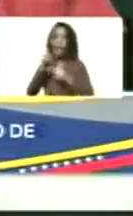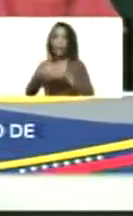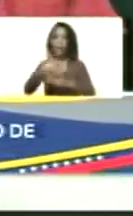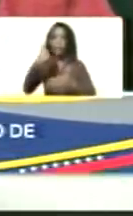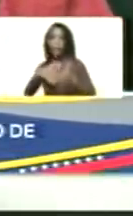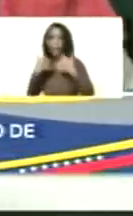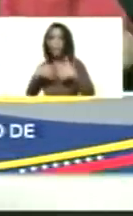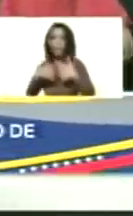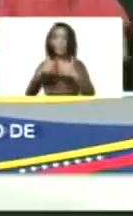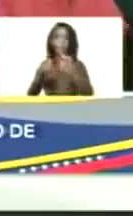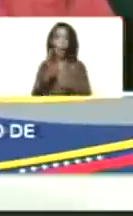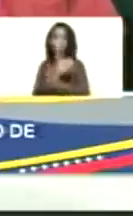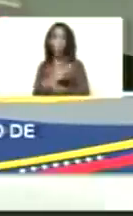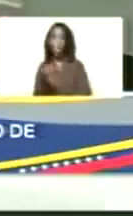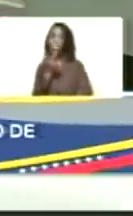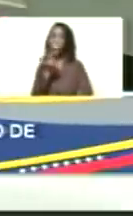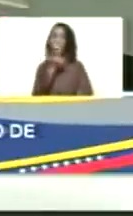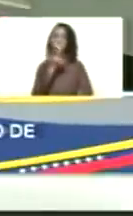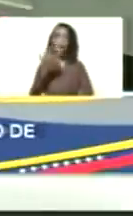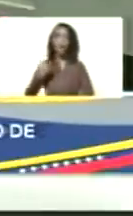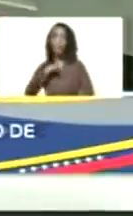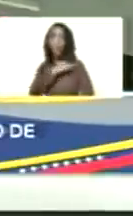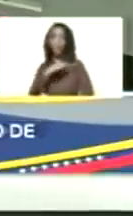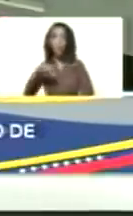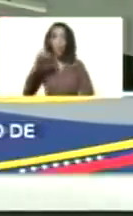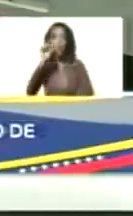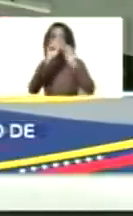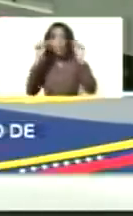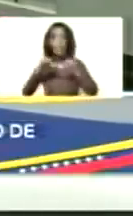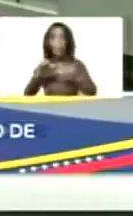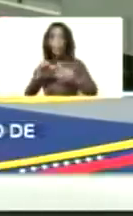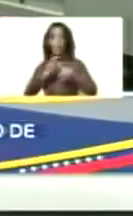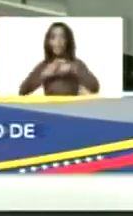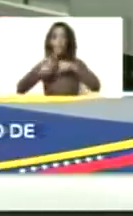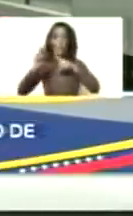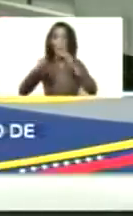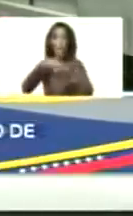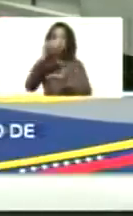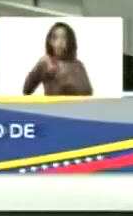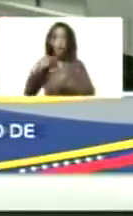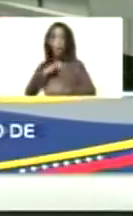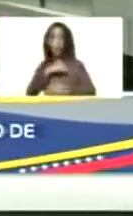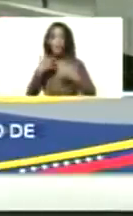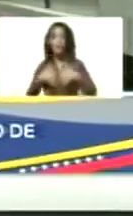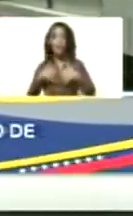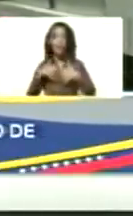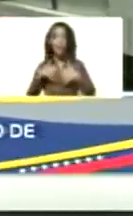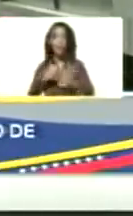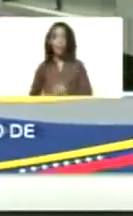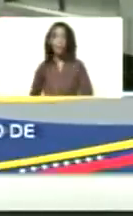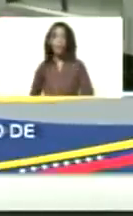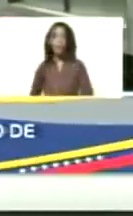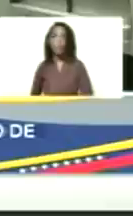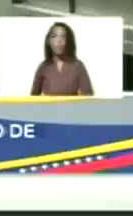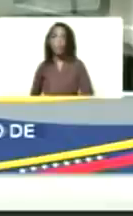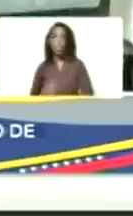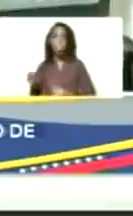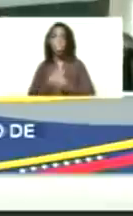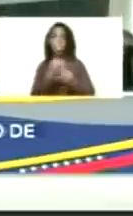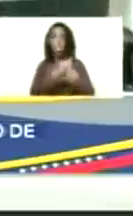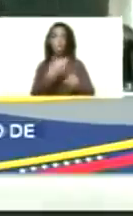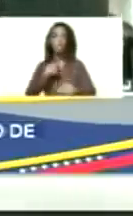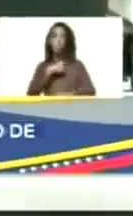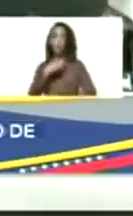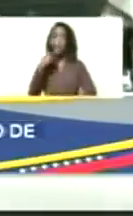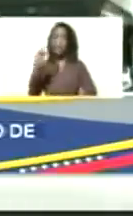que han jugado a que nuestro sistema, ferroviario nacional y toda nuestra industria esté abatida, nosotros le